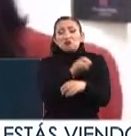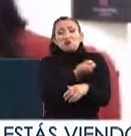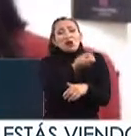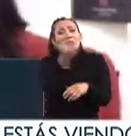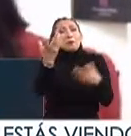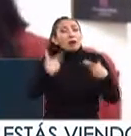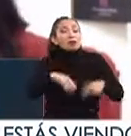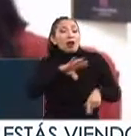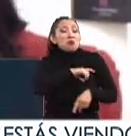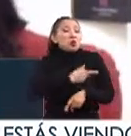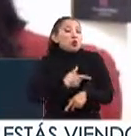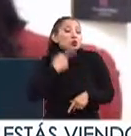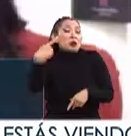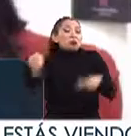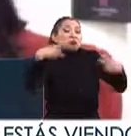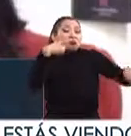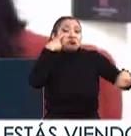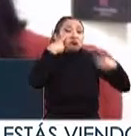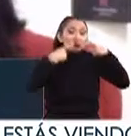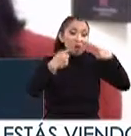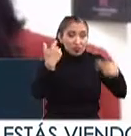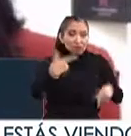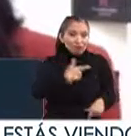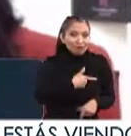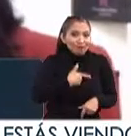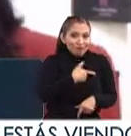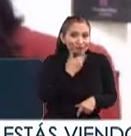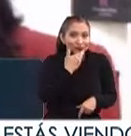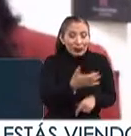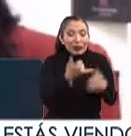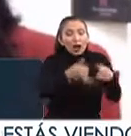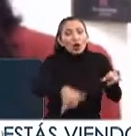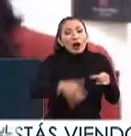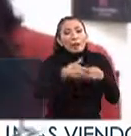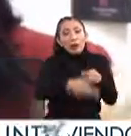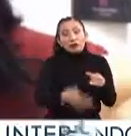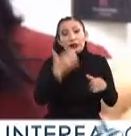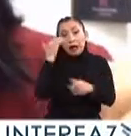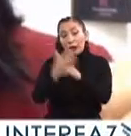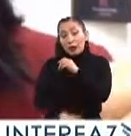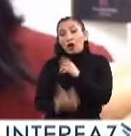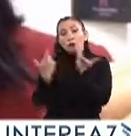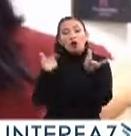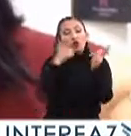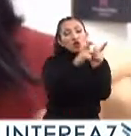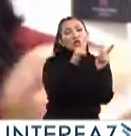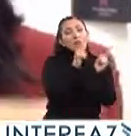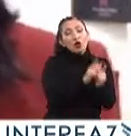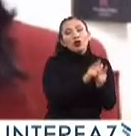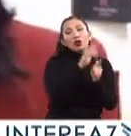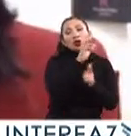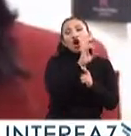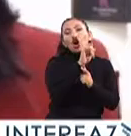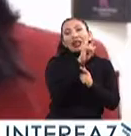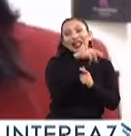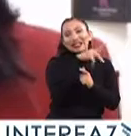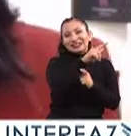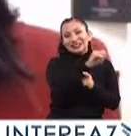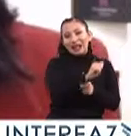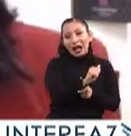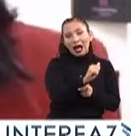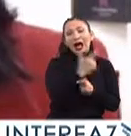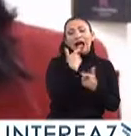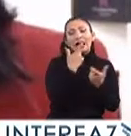públicos y para todos los gustos, y eso es muy agradable. Inauguramos, por ejemplo, y cerramos con nuestra orquesta en residencia, que es la